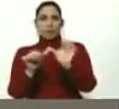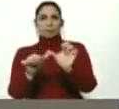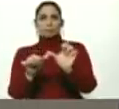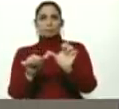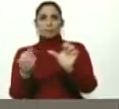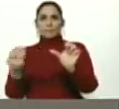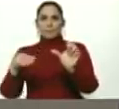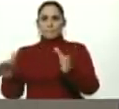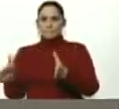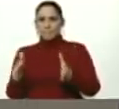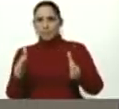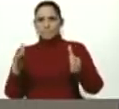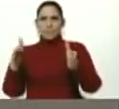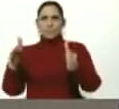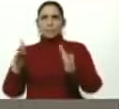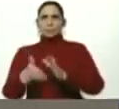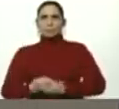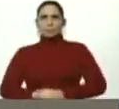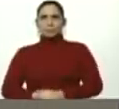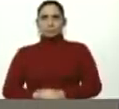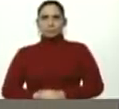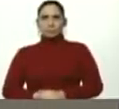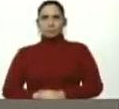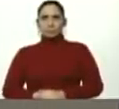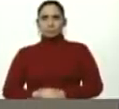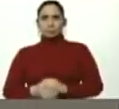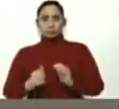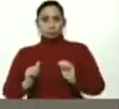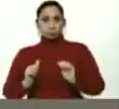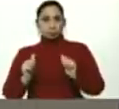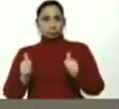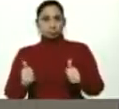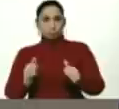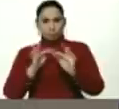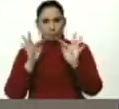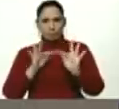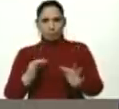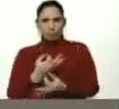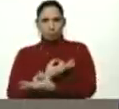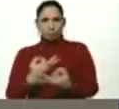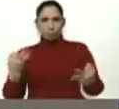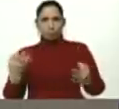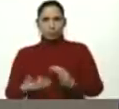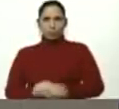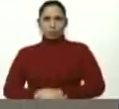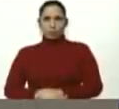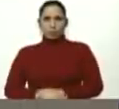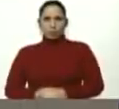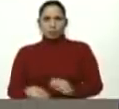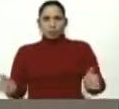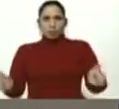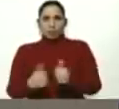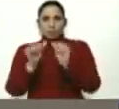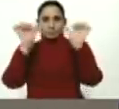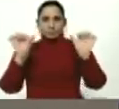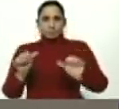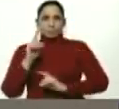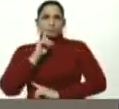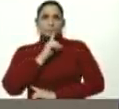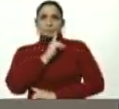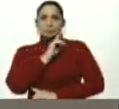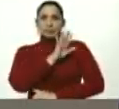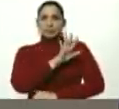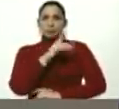mucho camino por recorrer. Arrancamos de manera muy exitosa con un sistema que se llamó